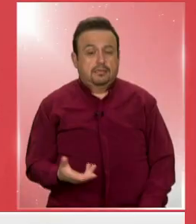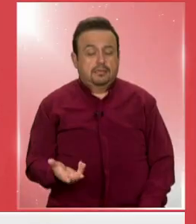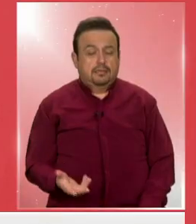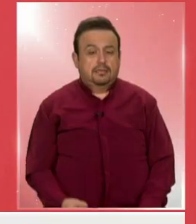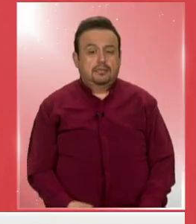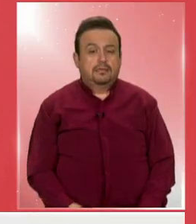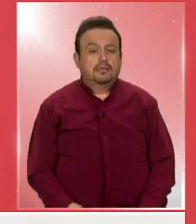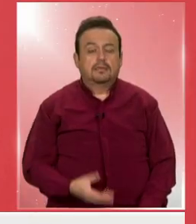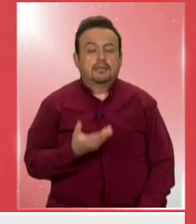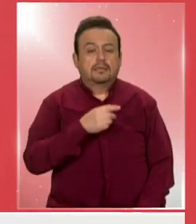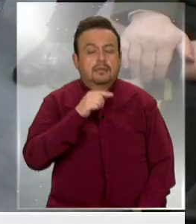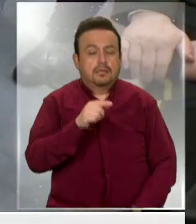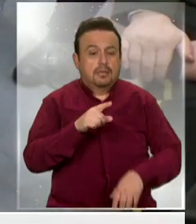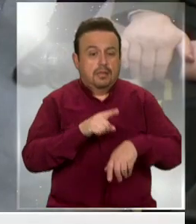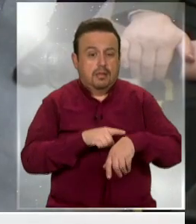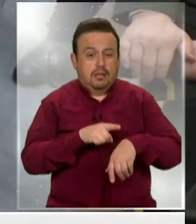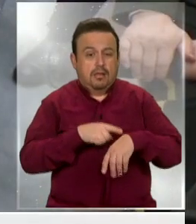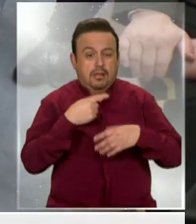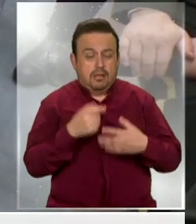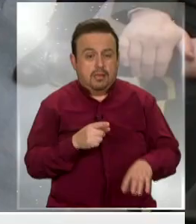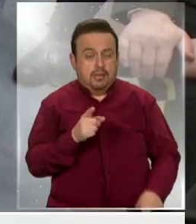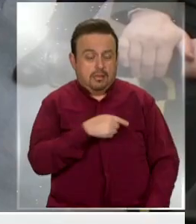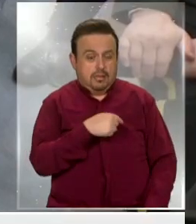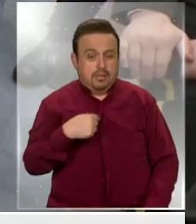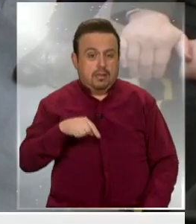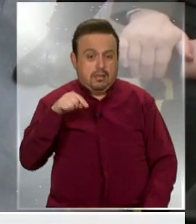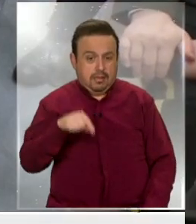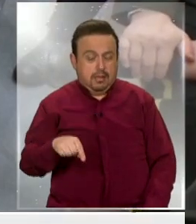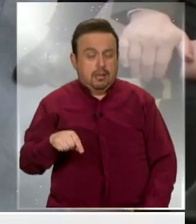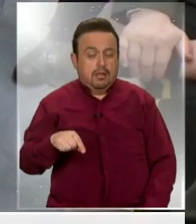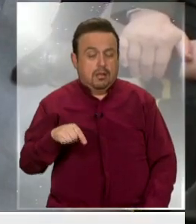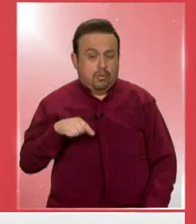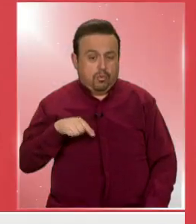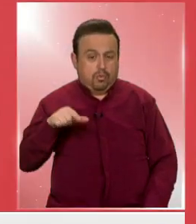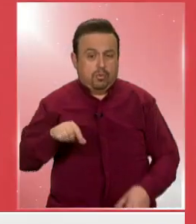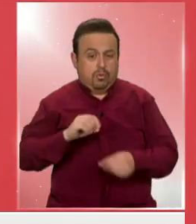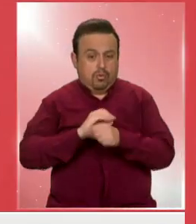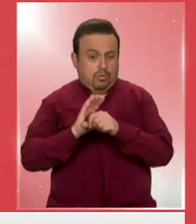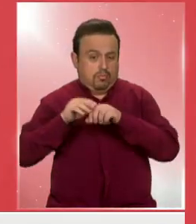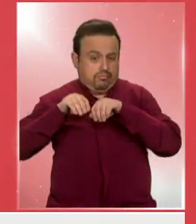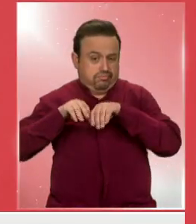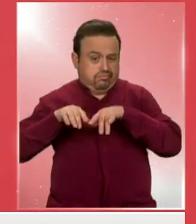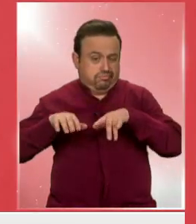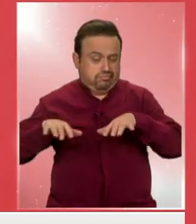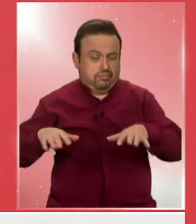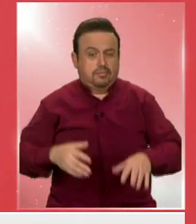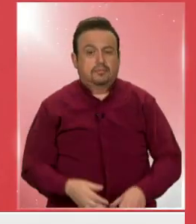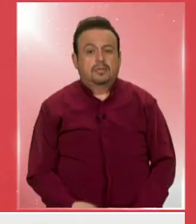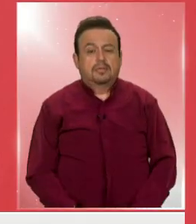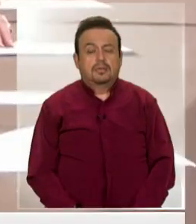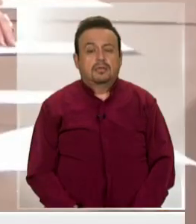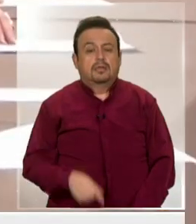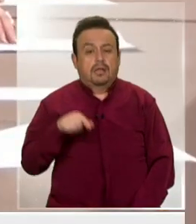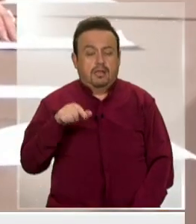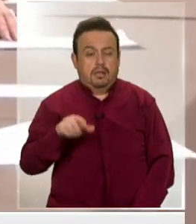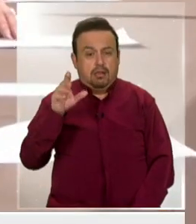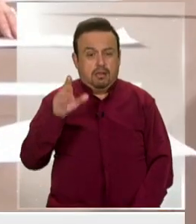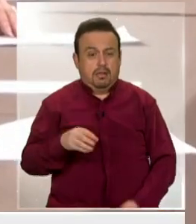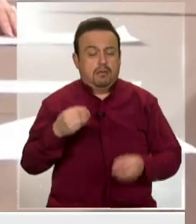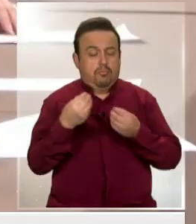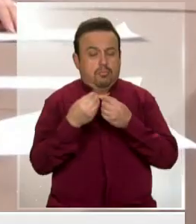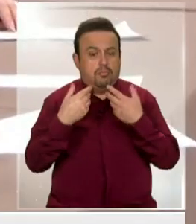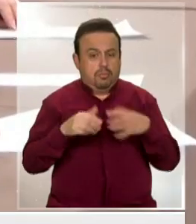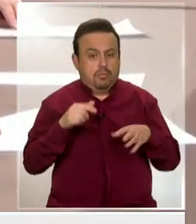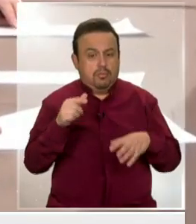sobre todo en momentos en que fue en china donde partió todo es verdad el brote de coronavirus y el en varias